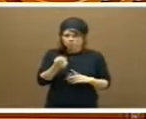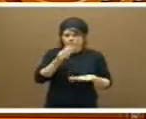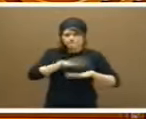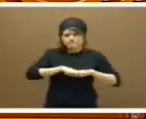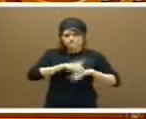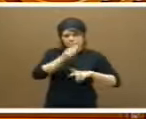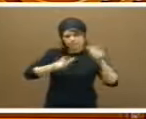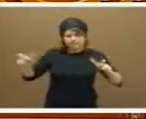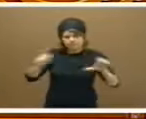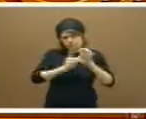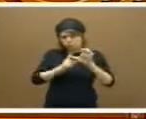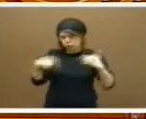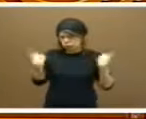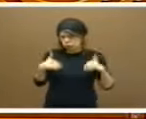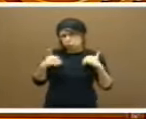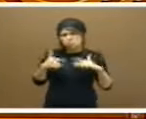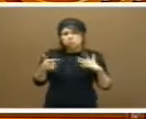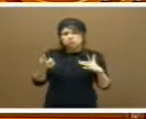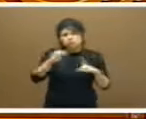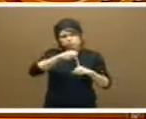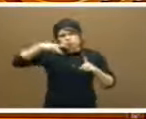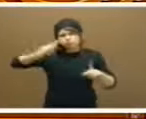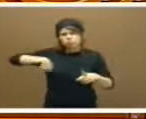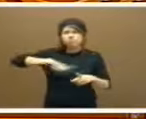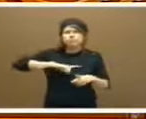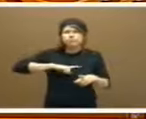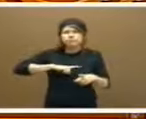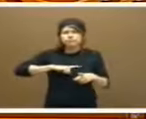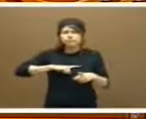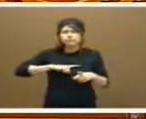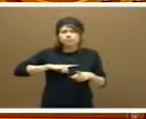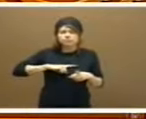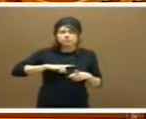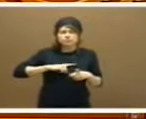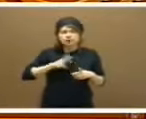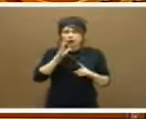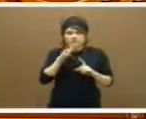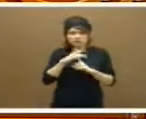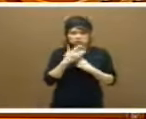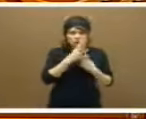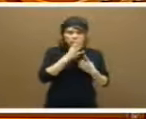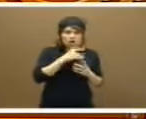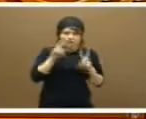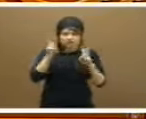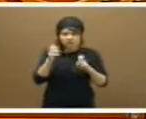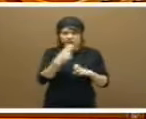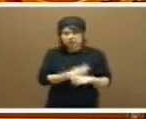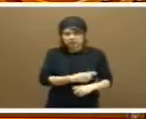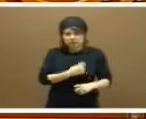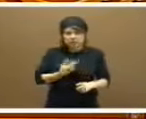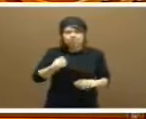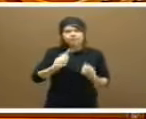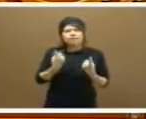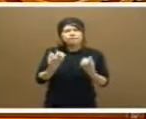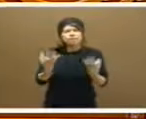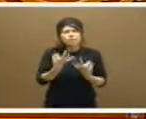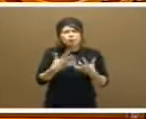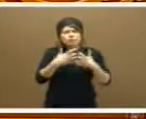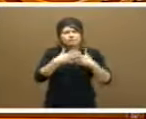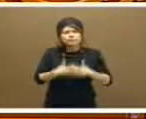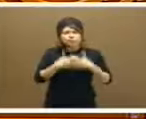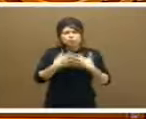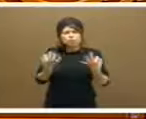muchos extremeños. Desde nuestro punto de vista, y tal y como está la situación en materia sanitaria, es necesario que